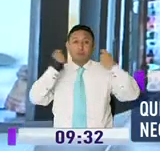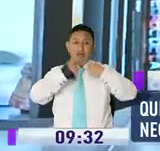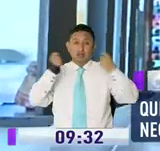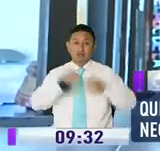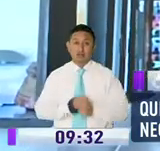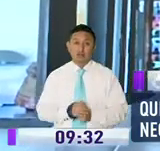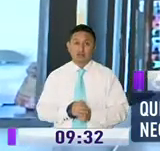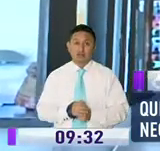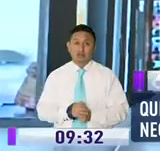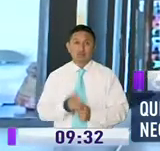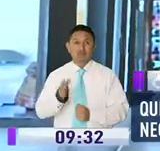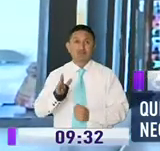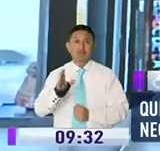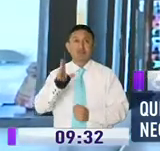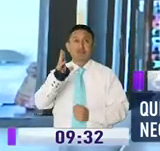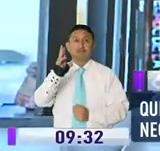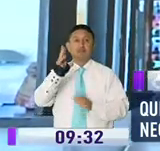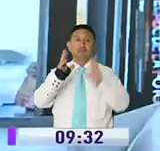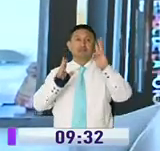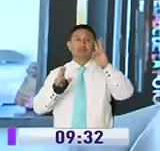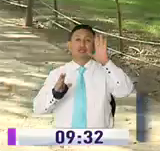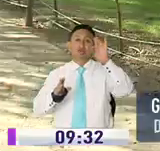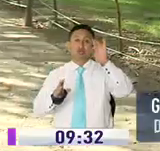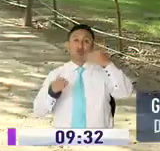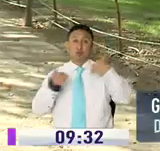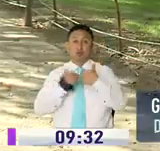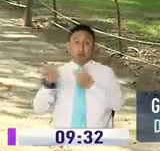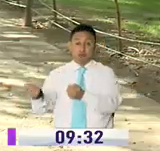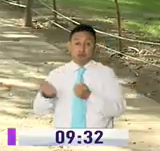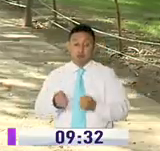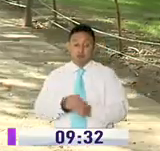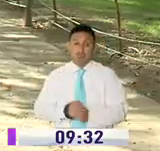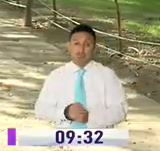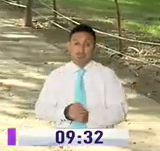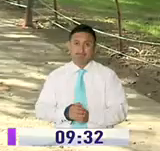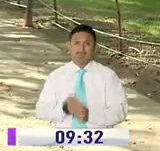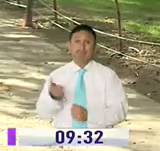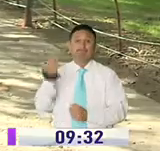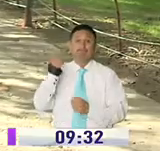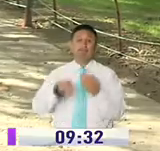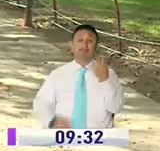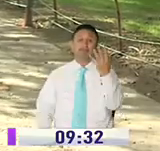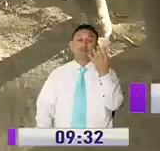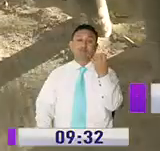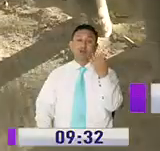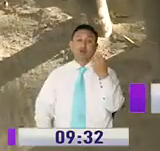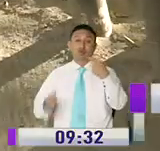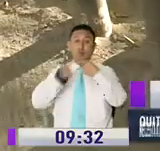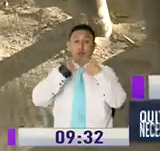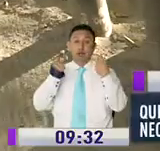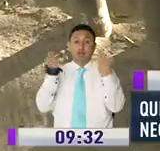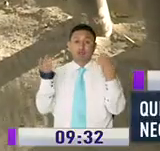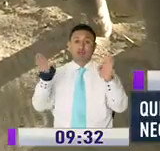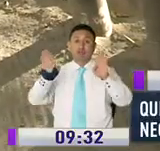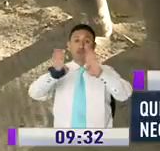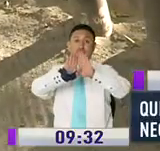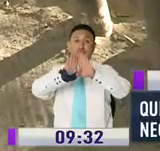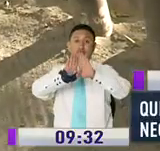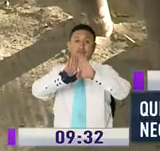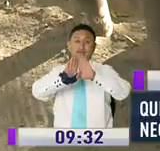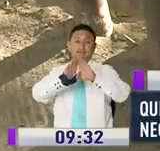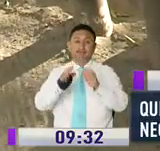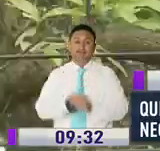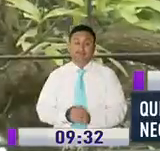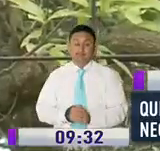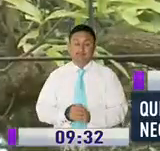se recibieron alrededor de 68 animales. La pandemia hizo que el pasado 14 de marzo el zoológico cierre sus puertas al público